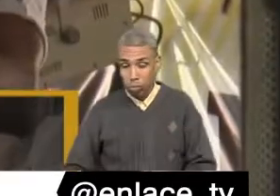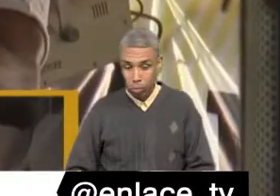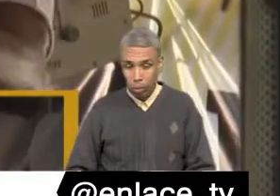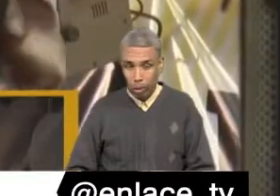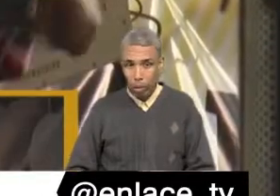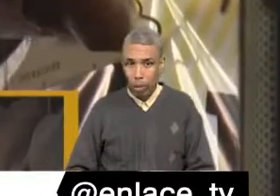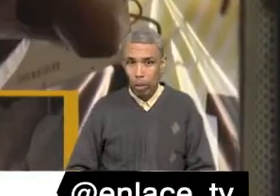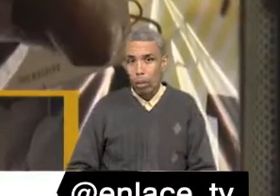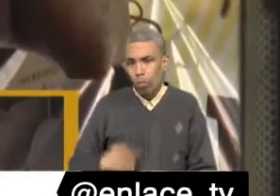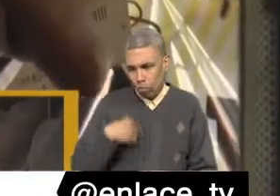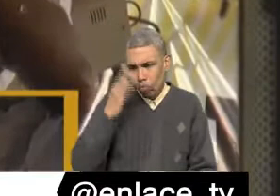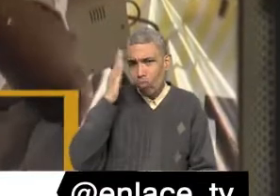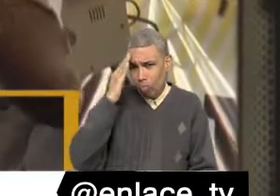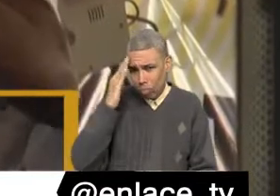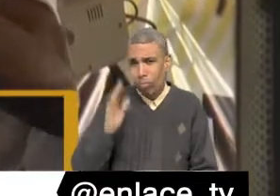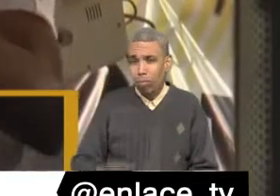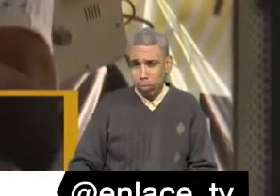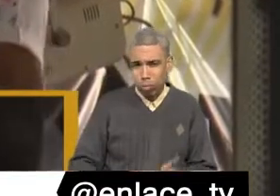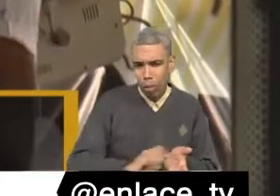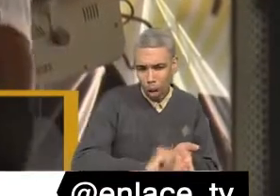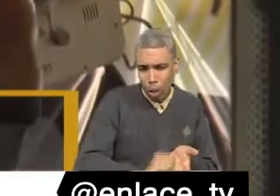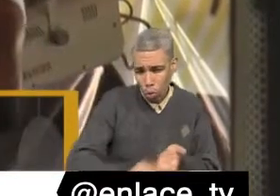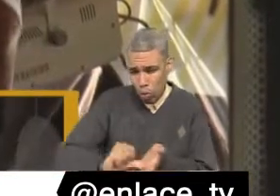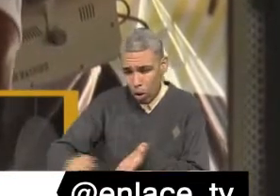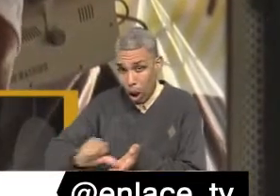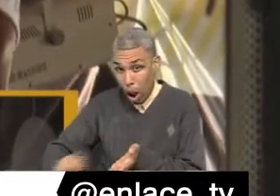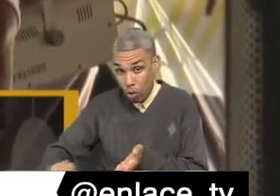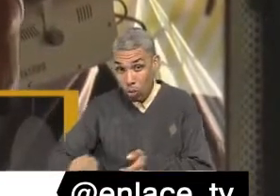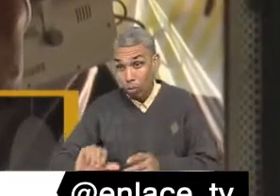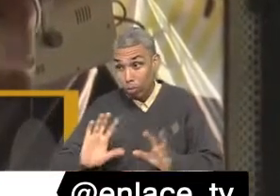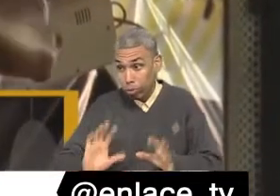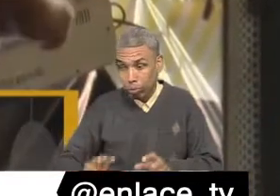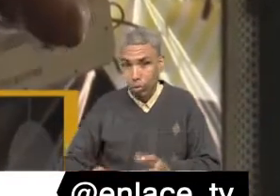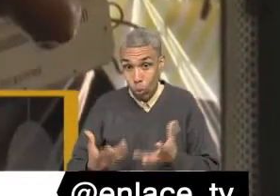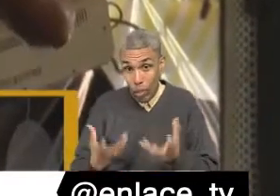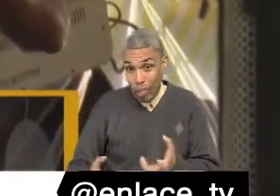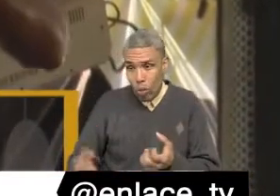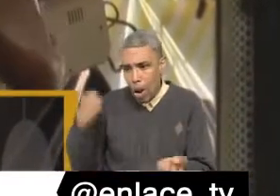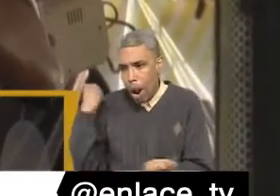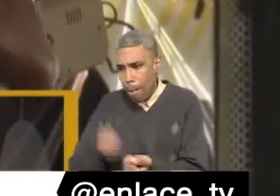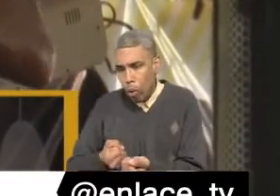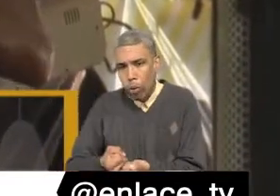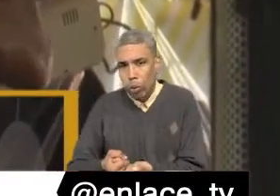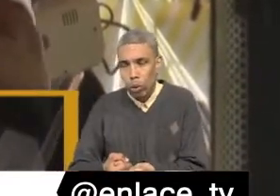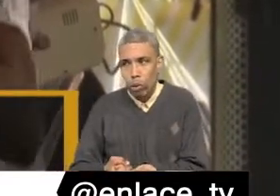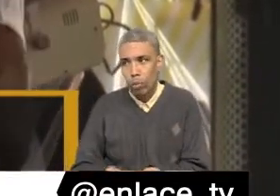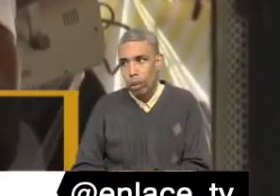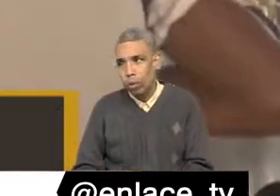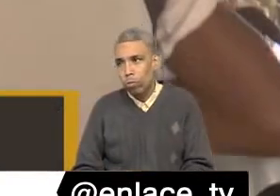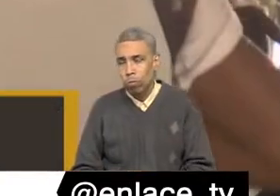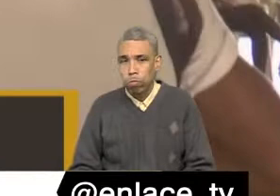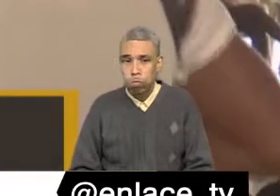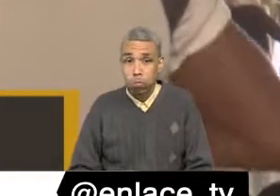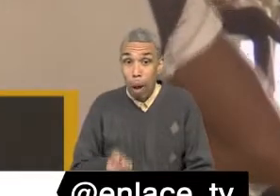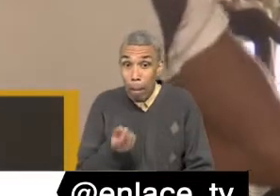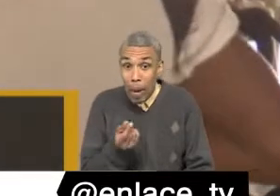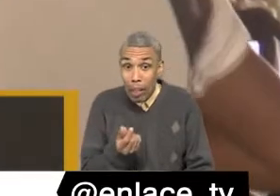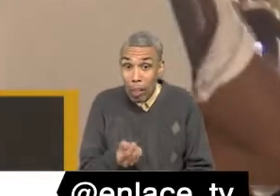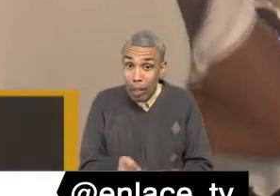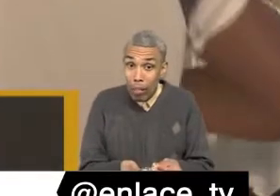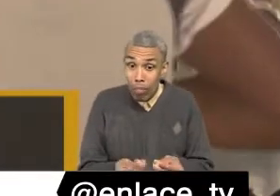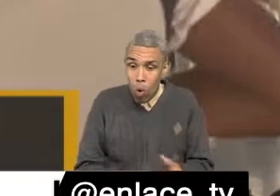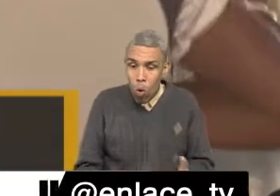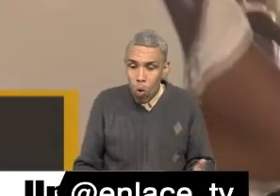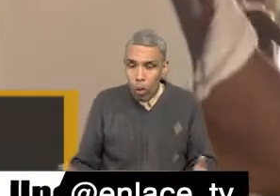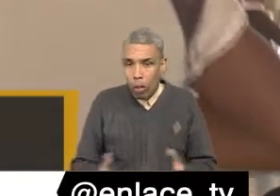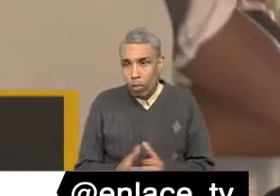evento muy importante, estamos tratando de seguir apoyando estos eventos, pero como decimos, los recursos como tal